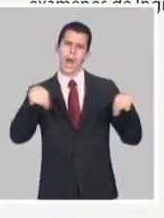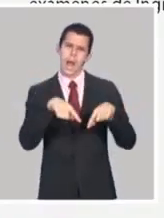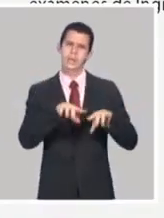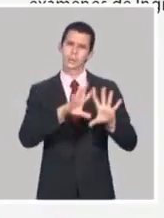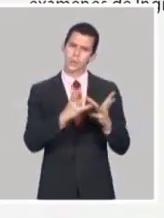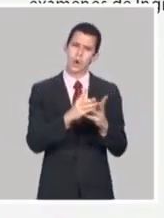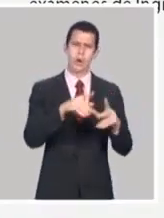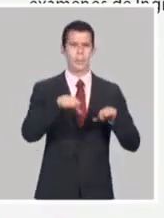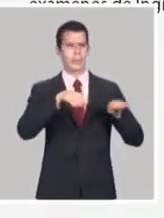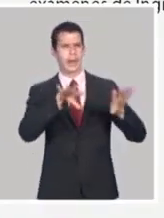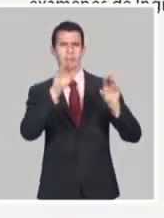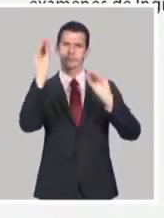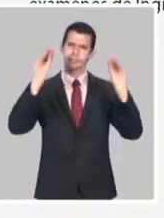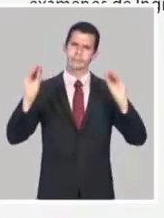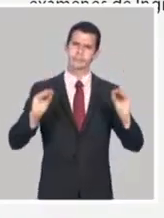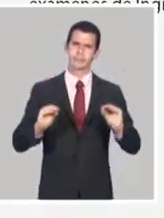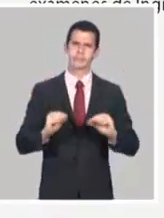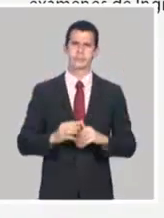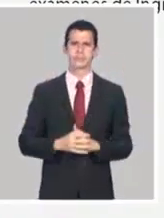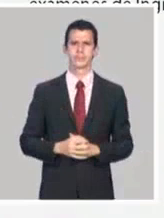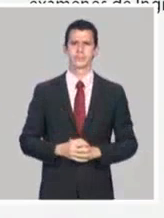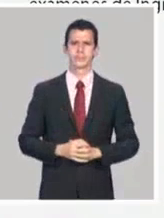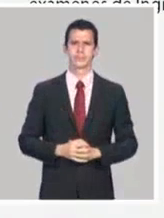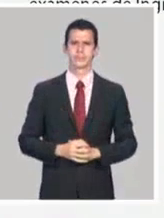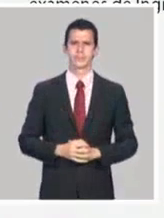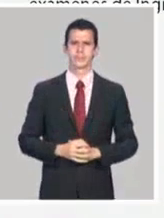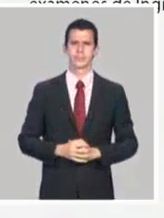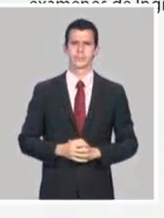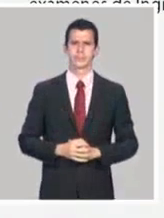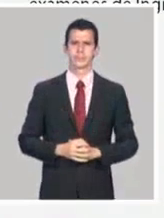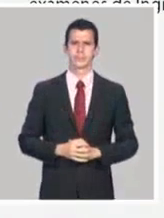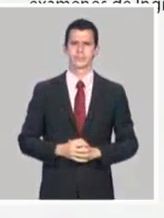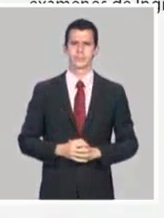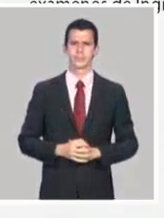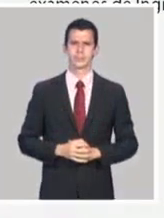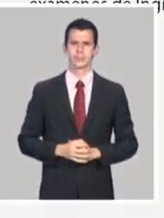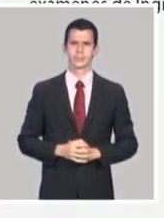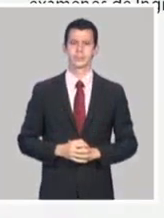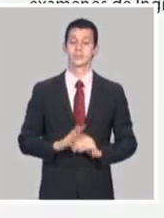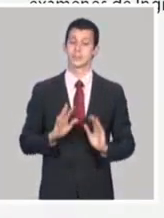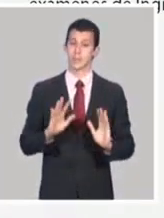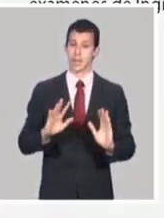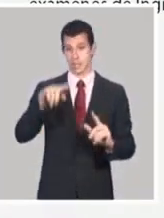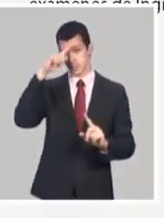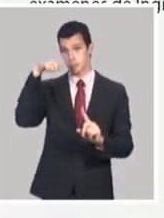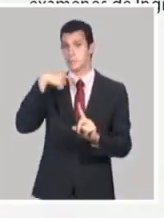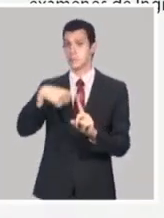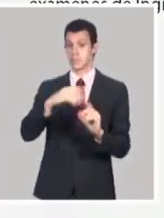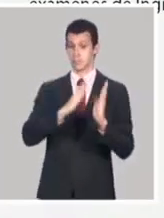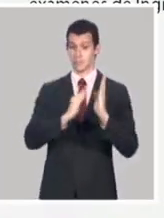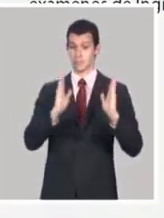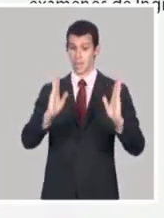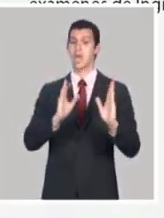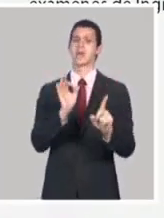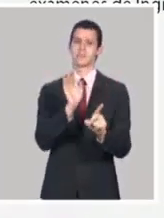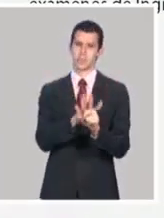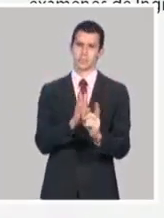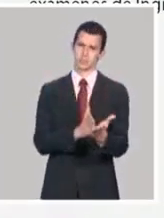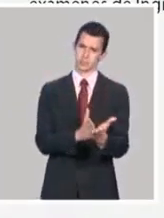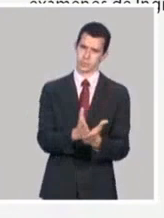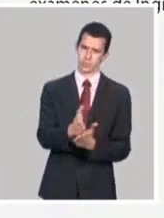el curso continúa ahora lo que explicado hasta el momento continúa en el mes de septiembre ya de manera presencial